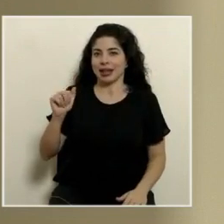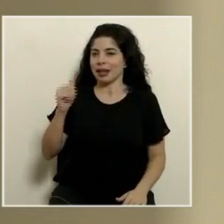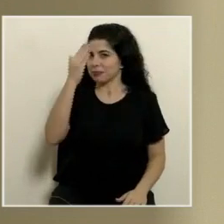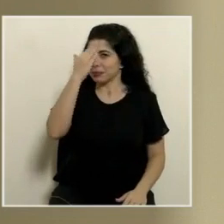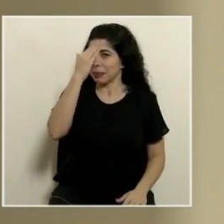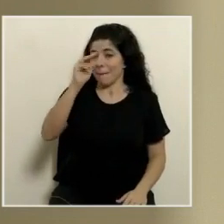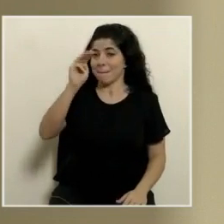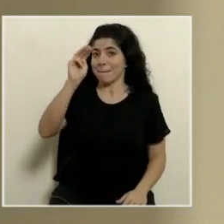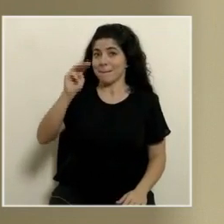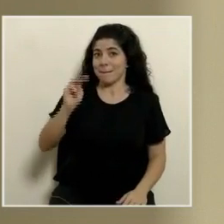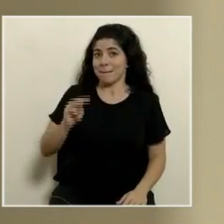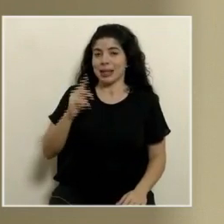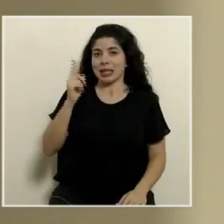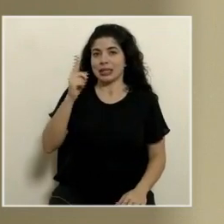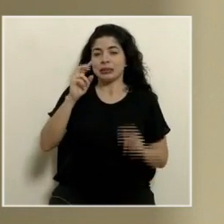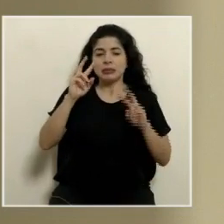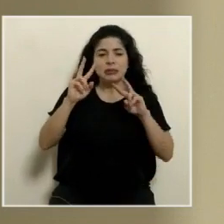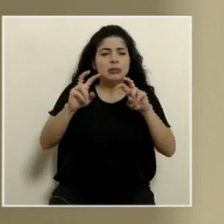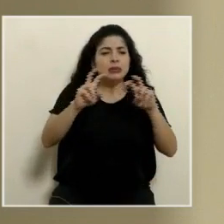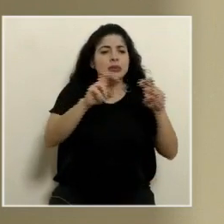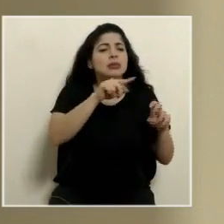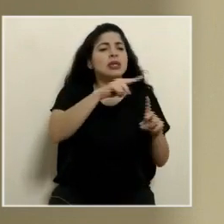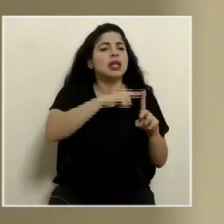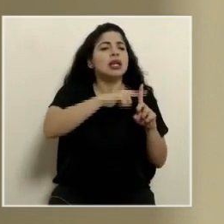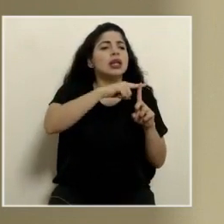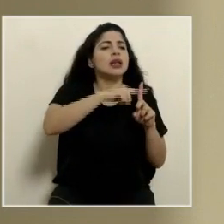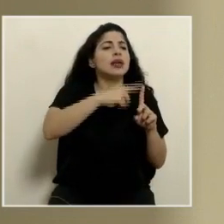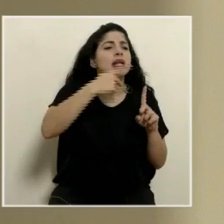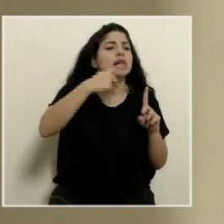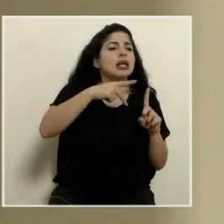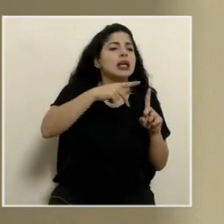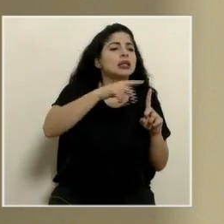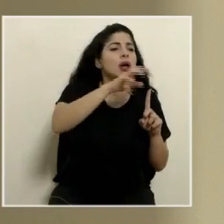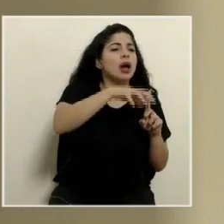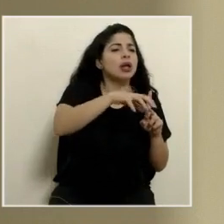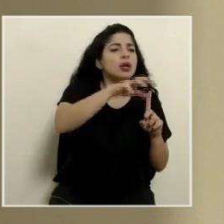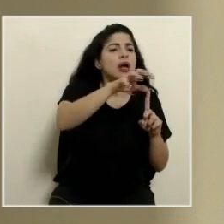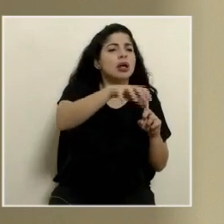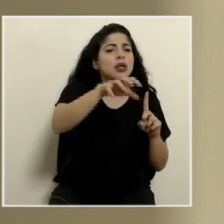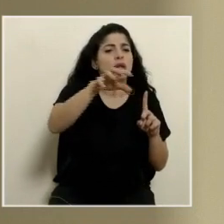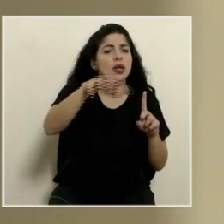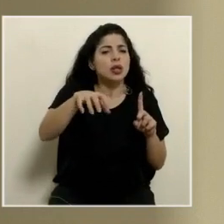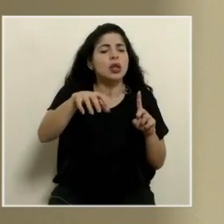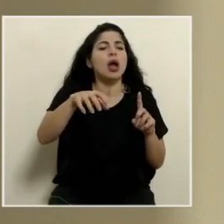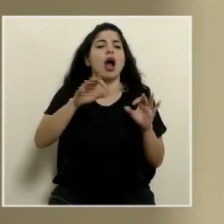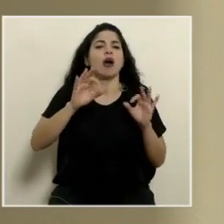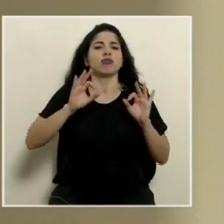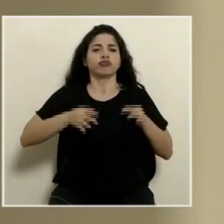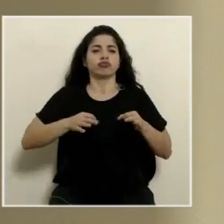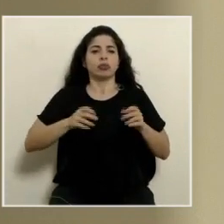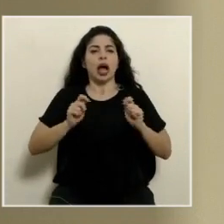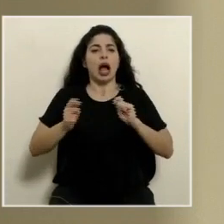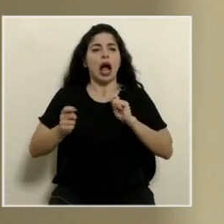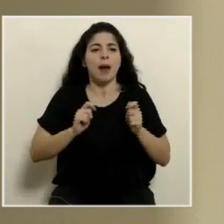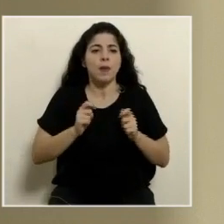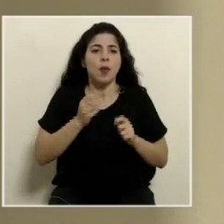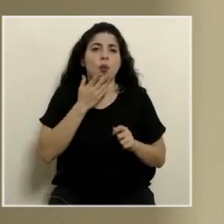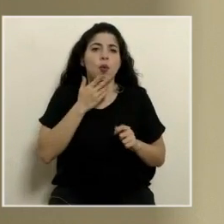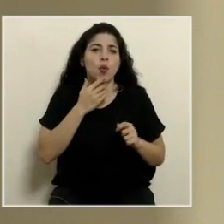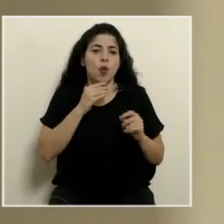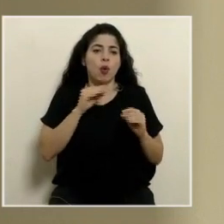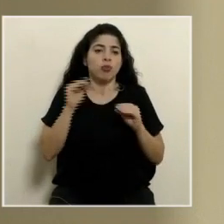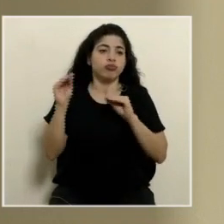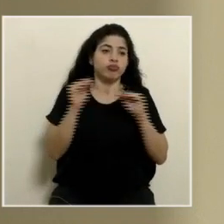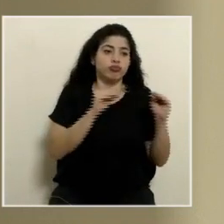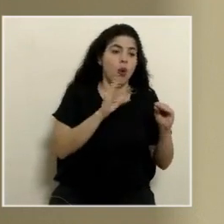la revisión de los índices de riesgo cantonal y se definen los cantones que suben o bajan en la